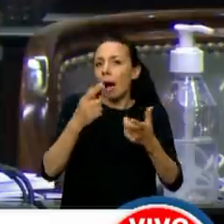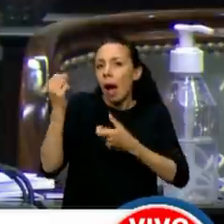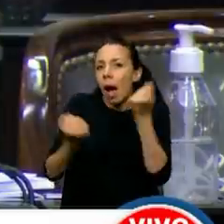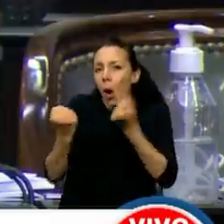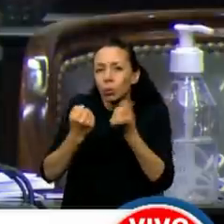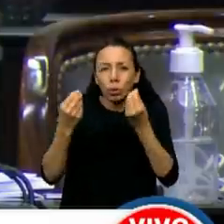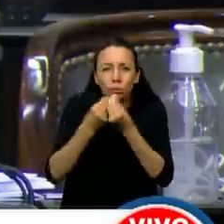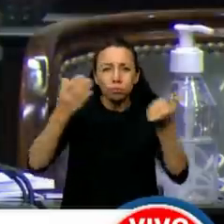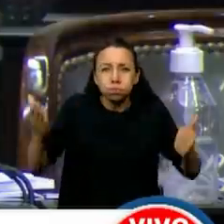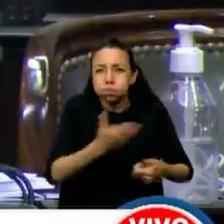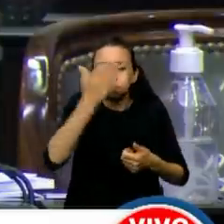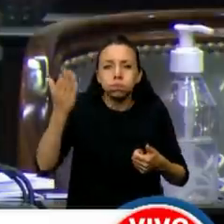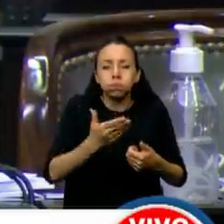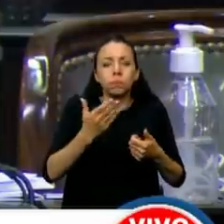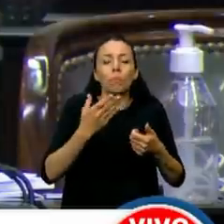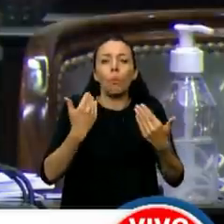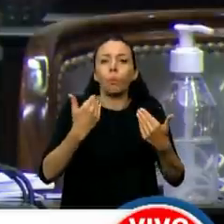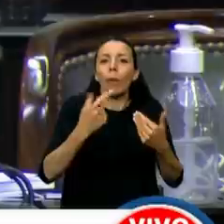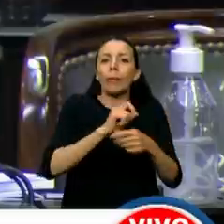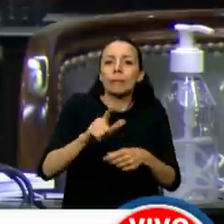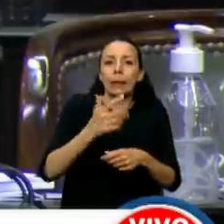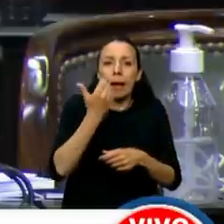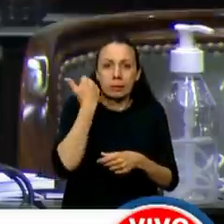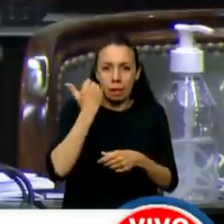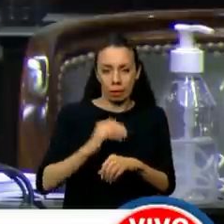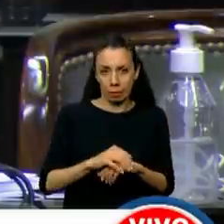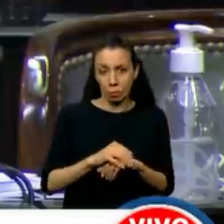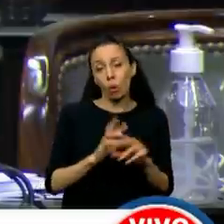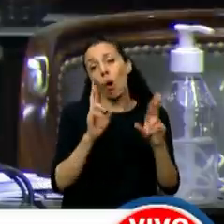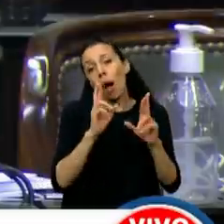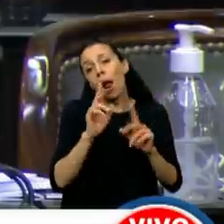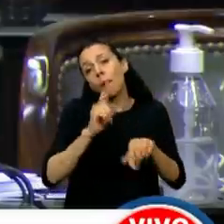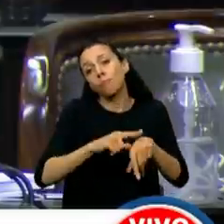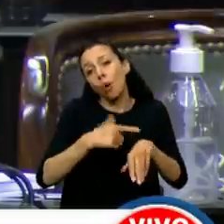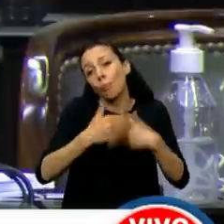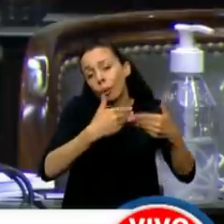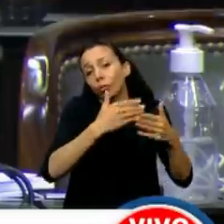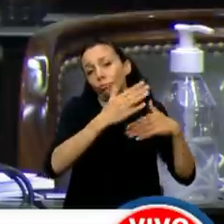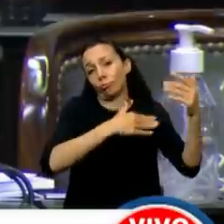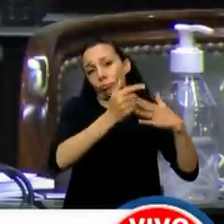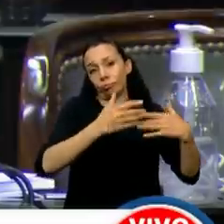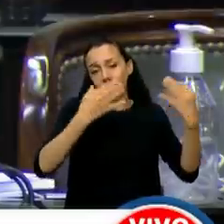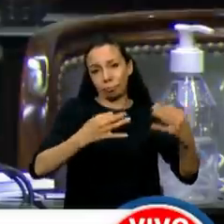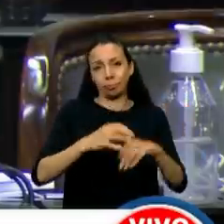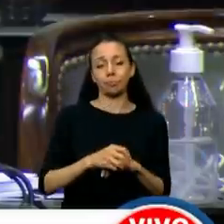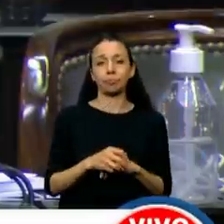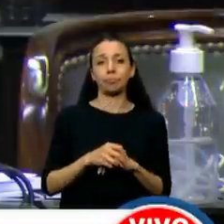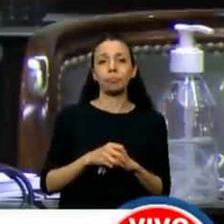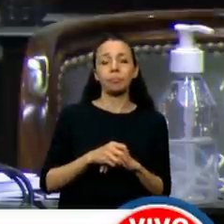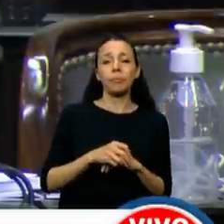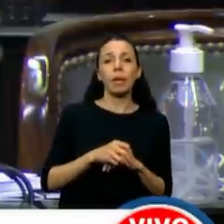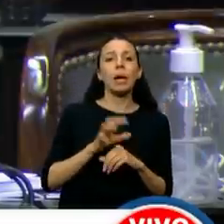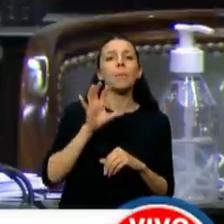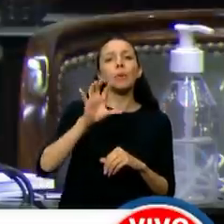esperemos que esto en algún momento tenga una reparación en el chaco bienvenida a las obras que se han presupuestado hay